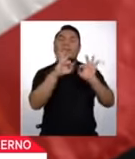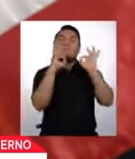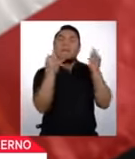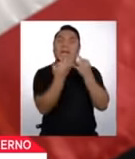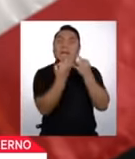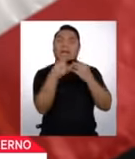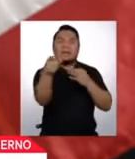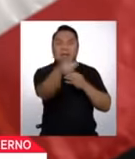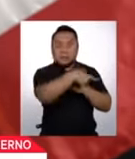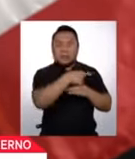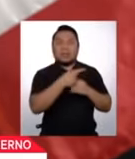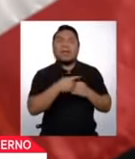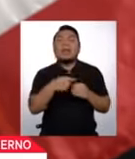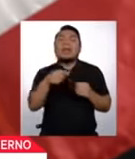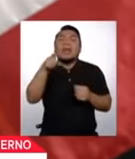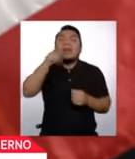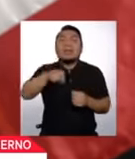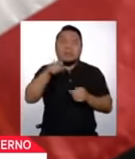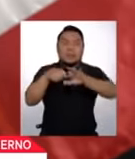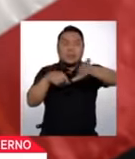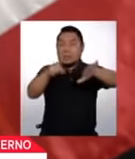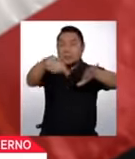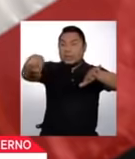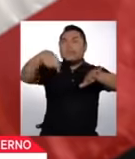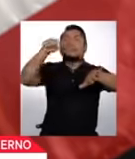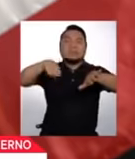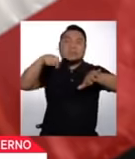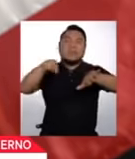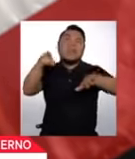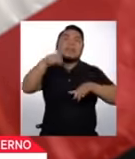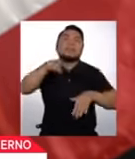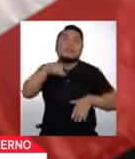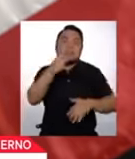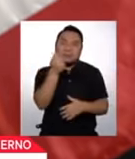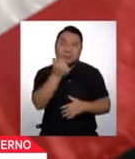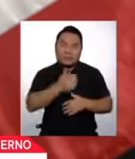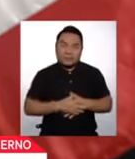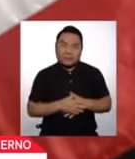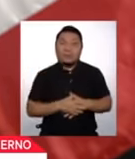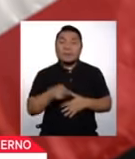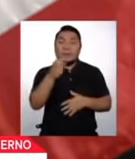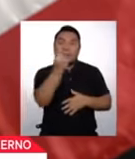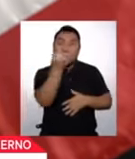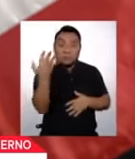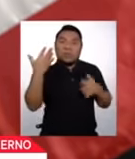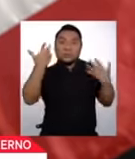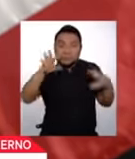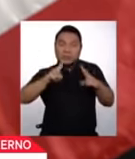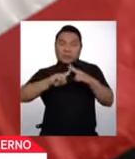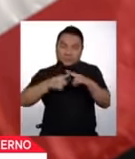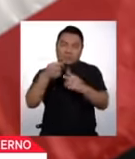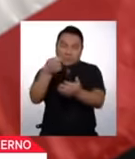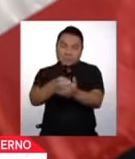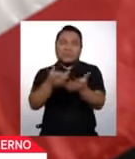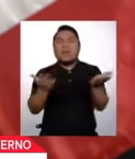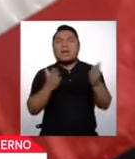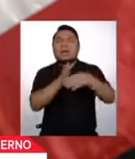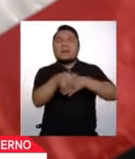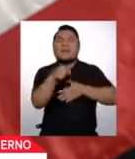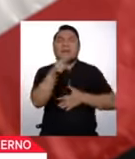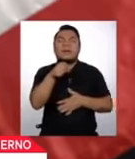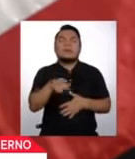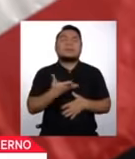que necesitan este bono de 760 soles, los cuales ya algunos están recibiéndolo, ¿no? A través de